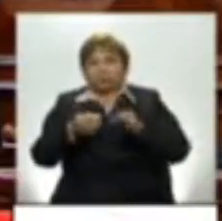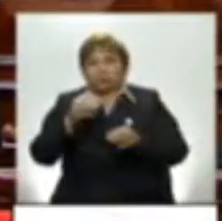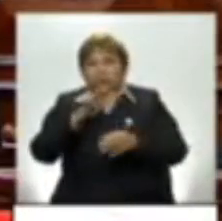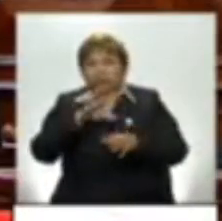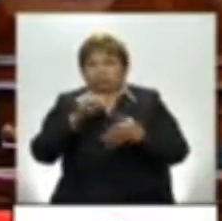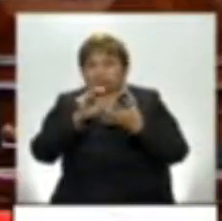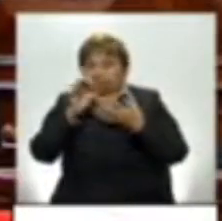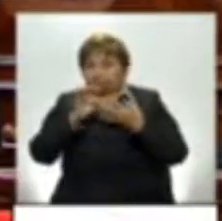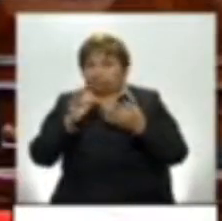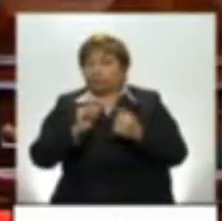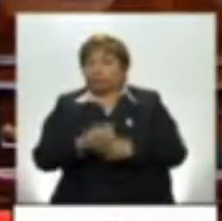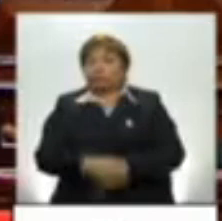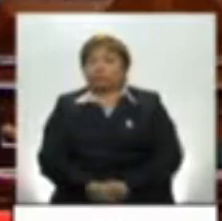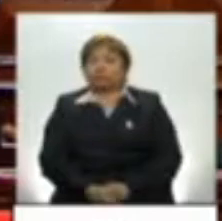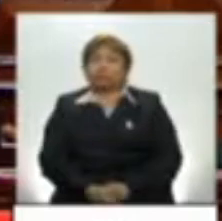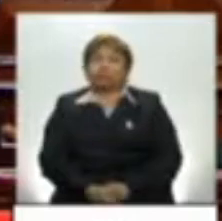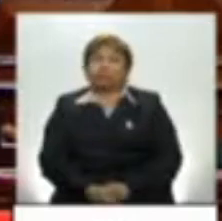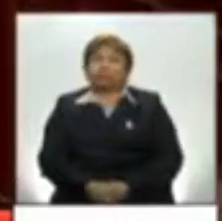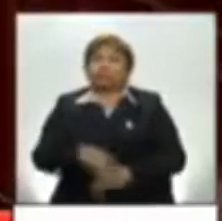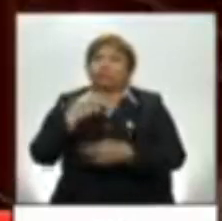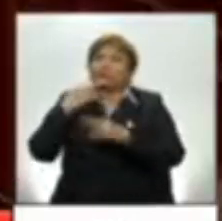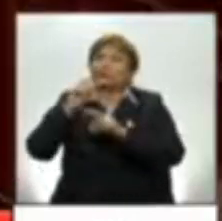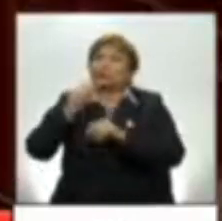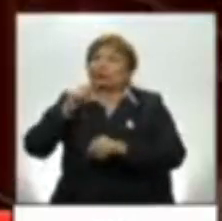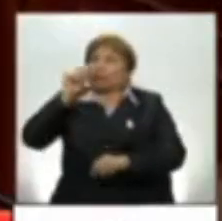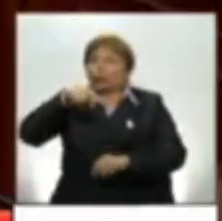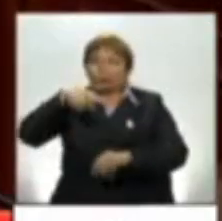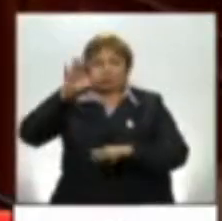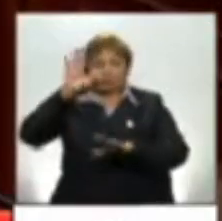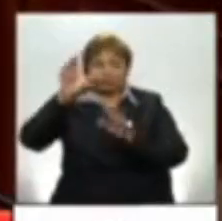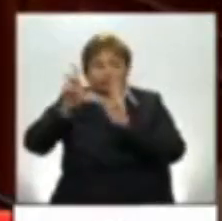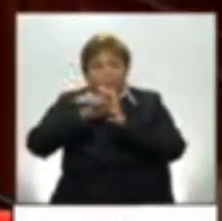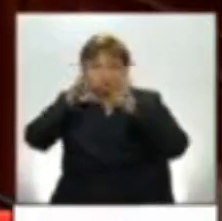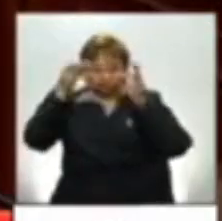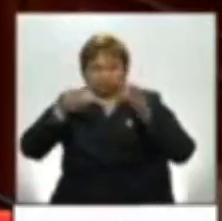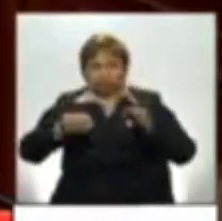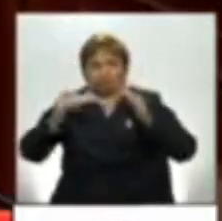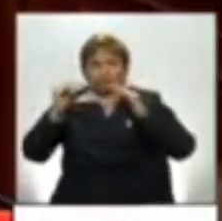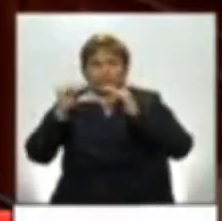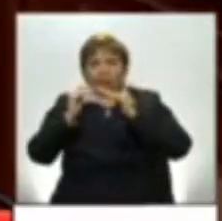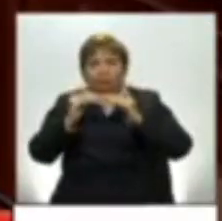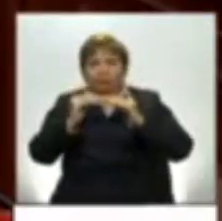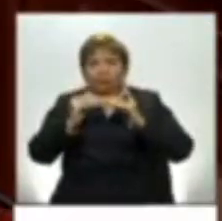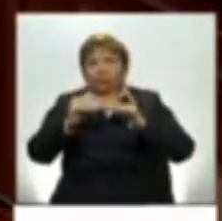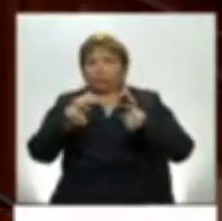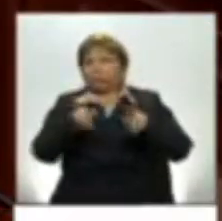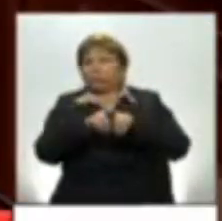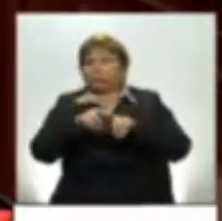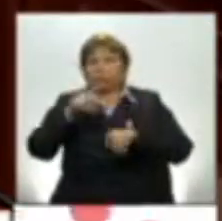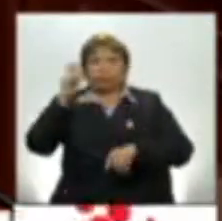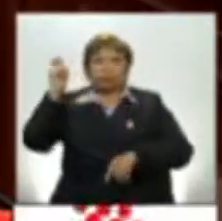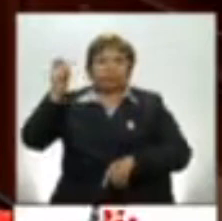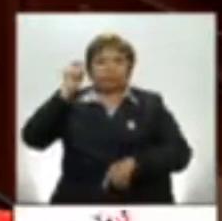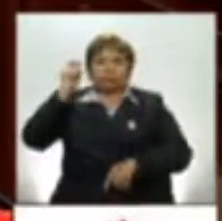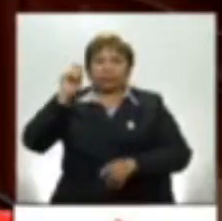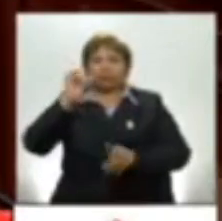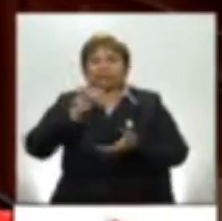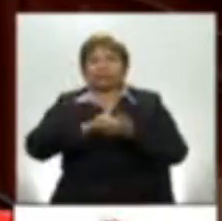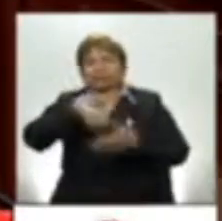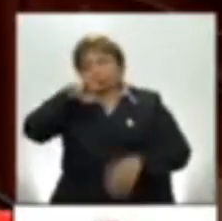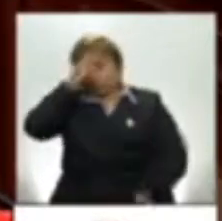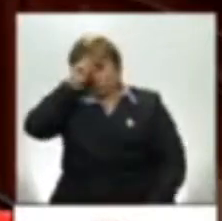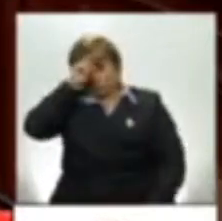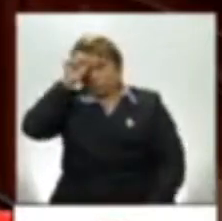así calificados? Por leyes más justas y equitativas. Por la región Piura, por el